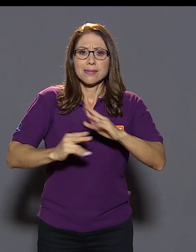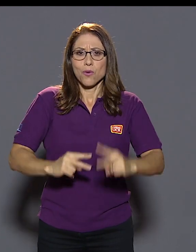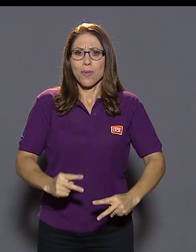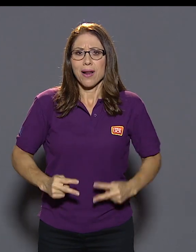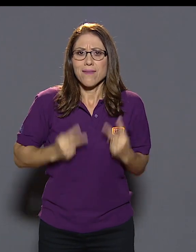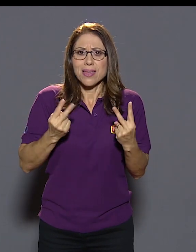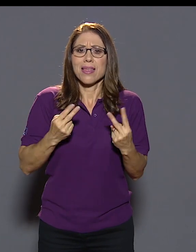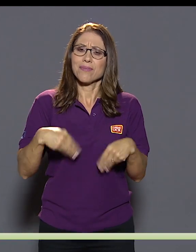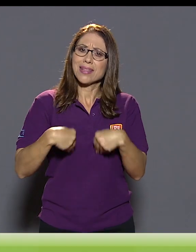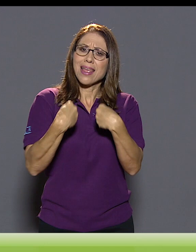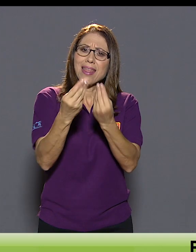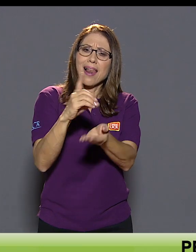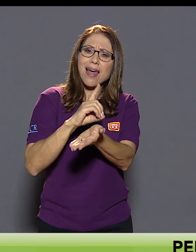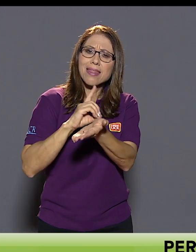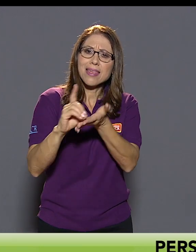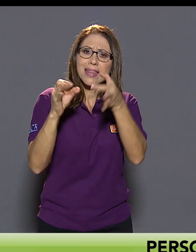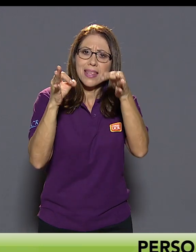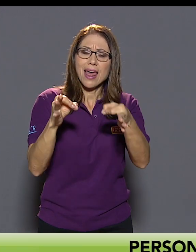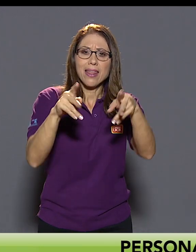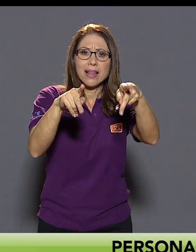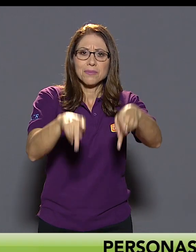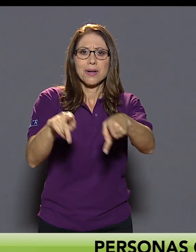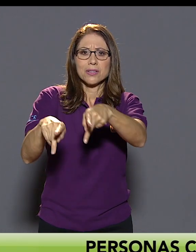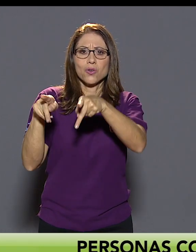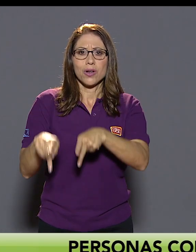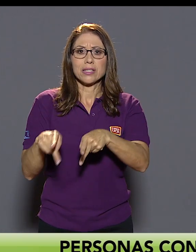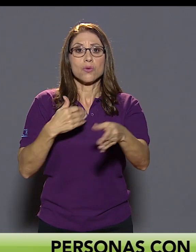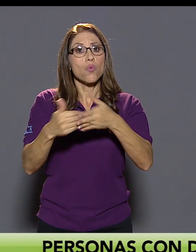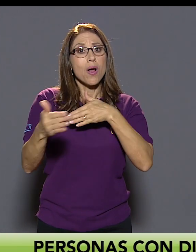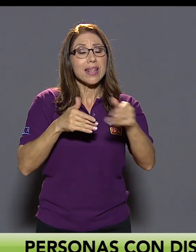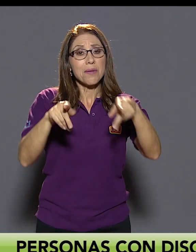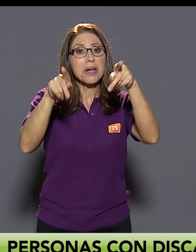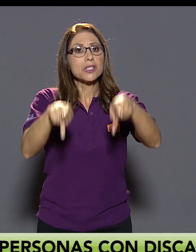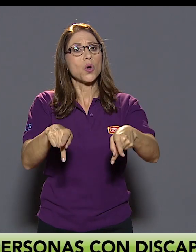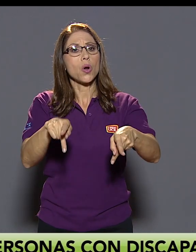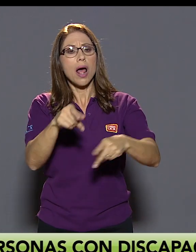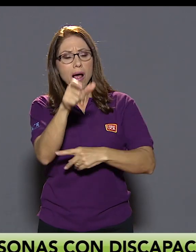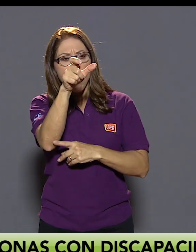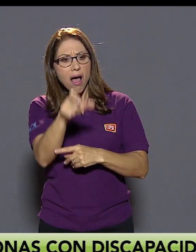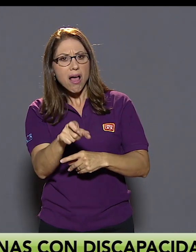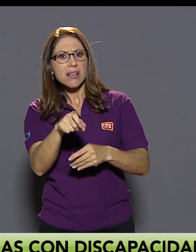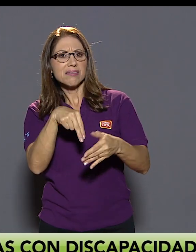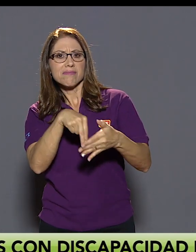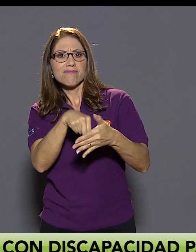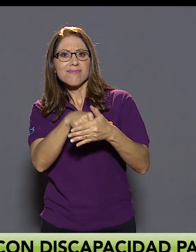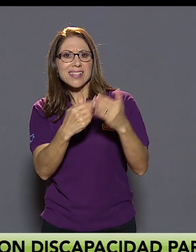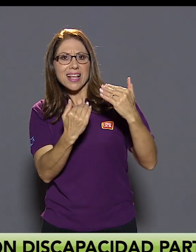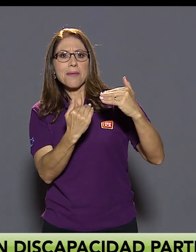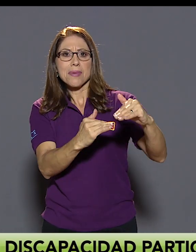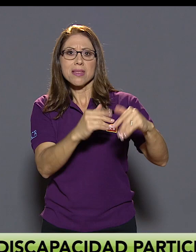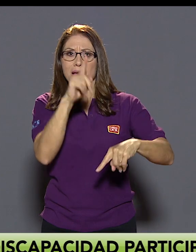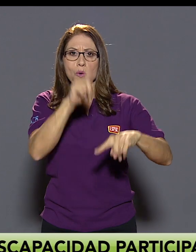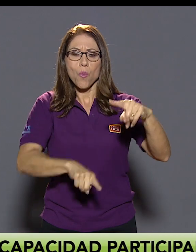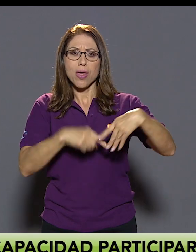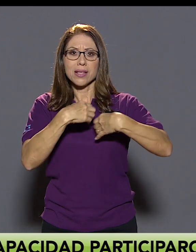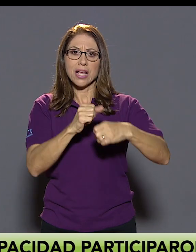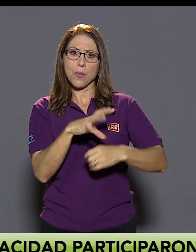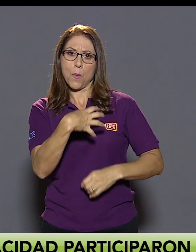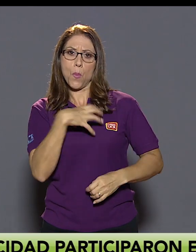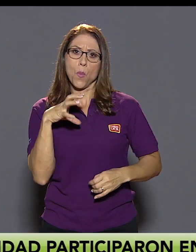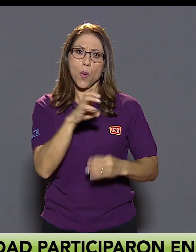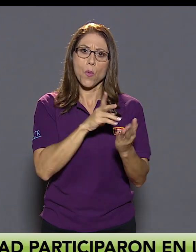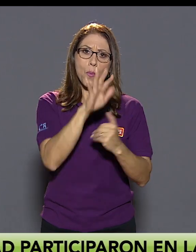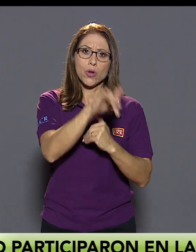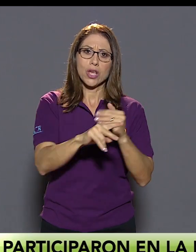la dignidad, lo que devuelve la dignidad a las personas. Cualquier persona a la que se le limite el derecho a crear su propio proyecto de vida